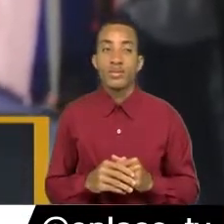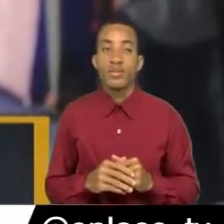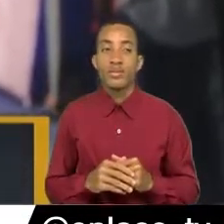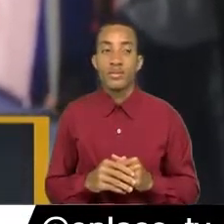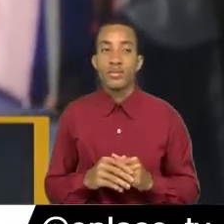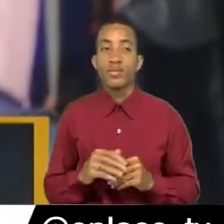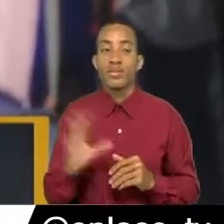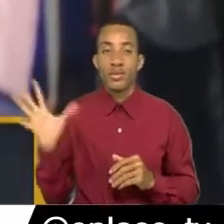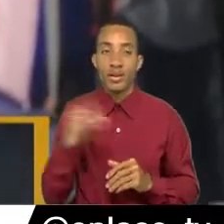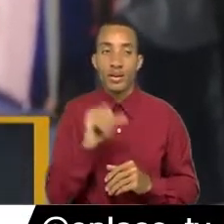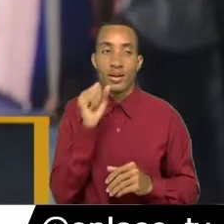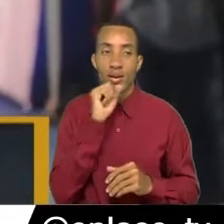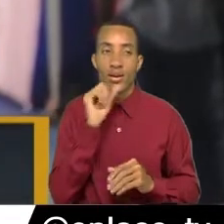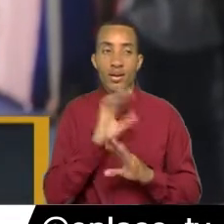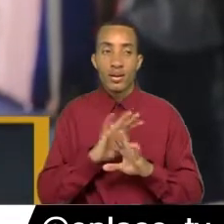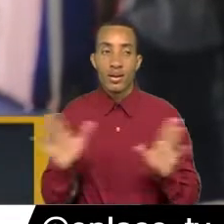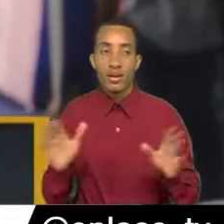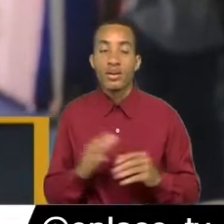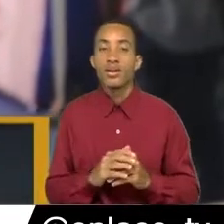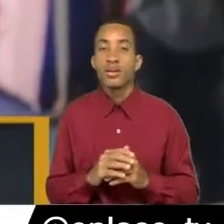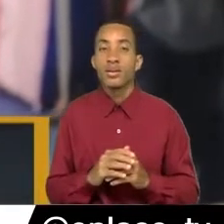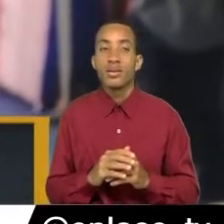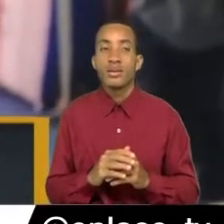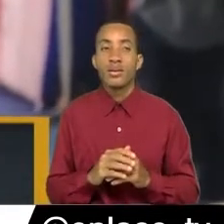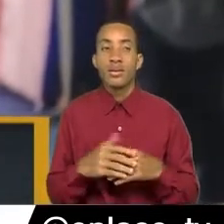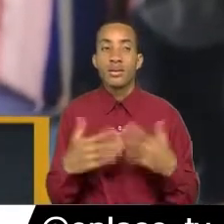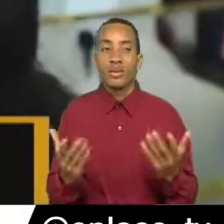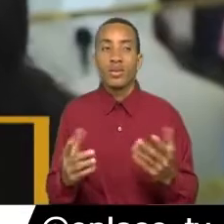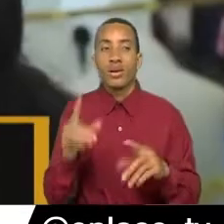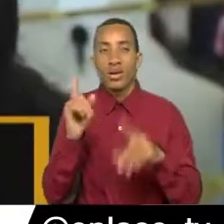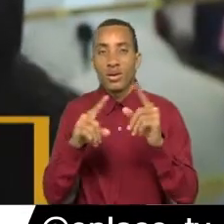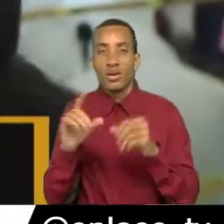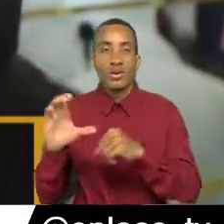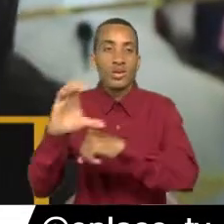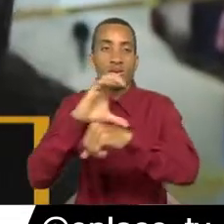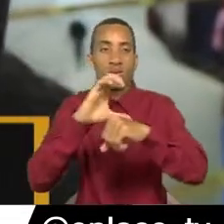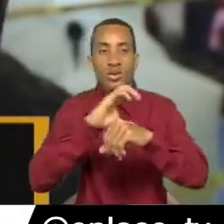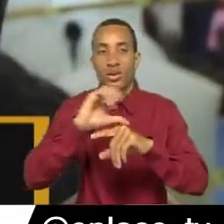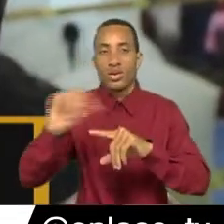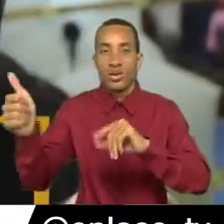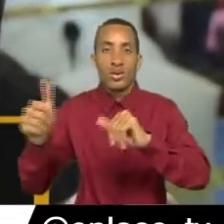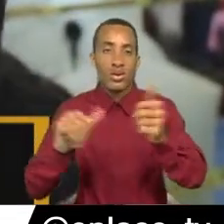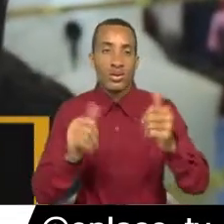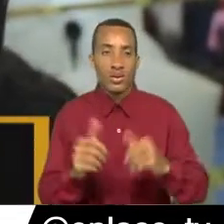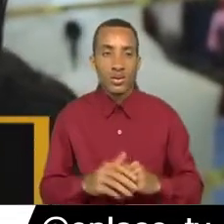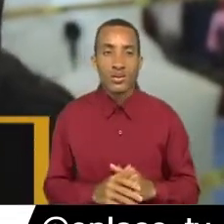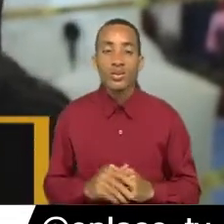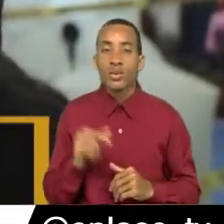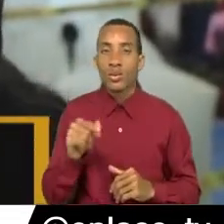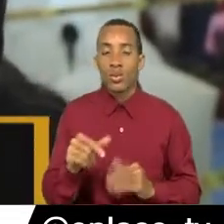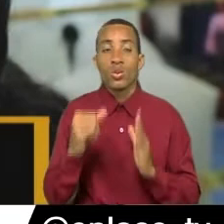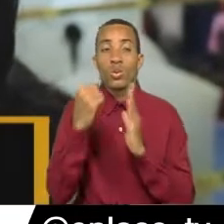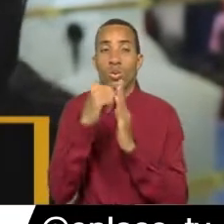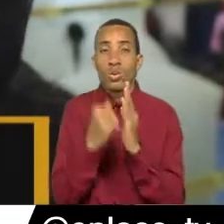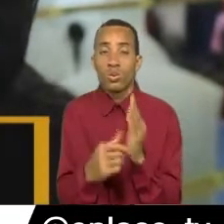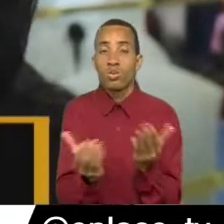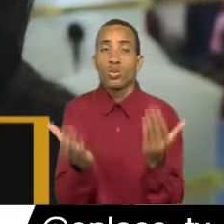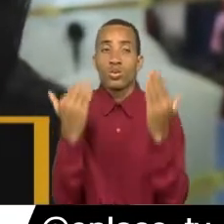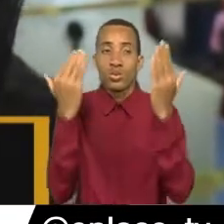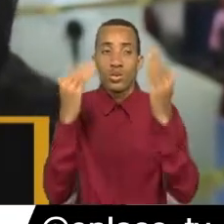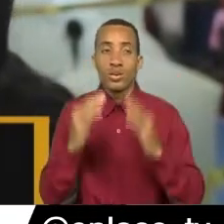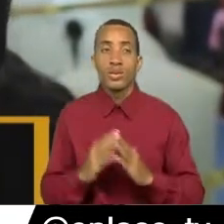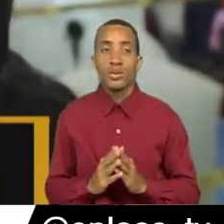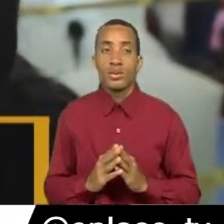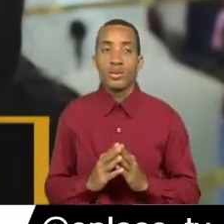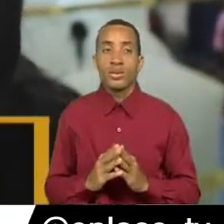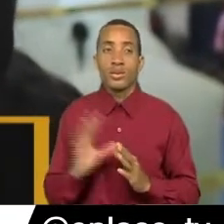porque no todo el tiempo lo hacen municipales, sino vienen como en ciudades. Gente, pues me parece que es un programa espectacular. Le da la oportunidad